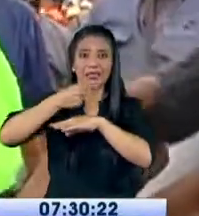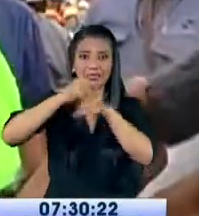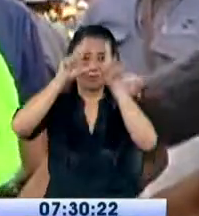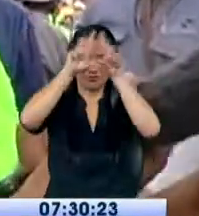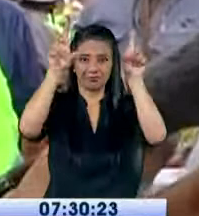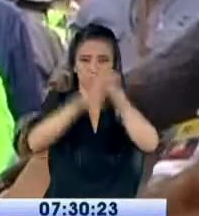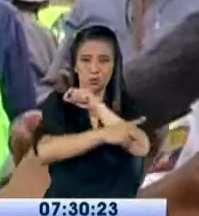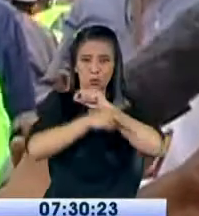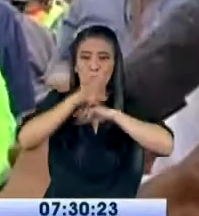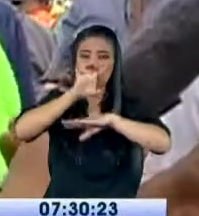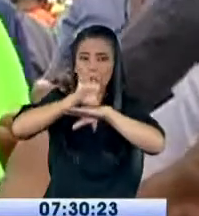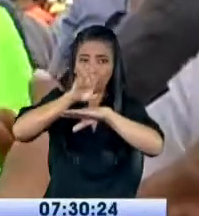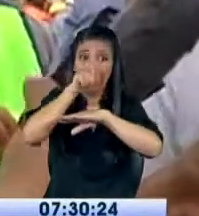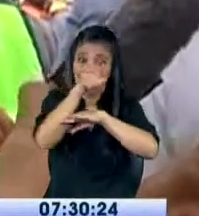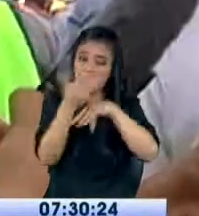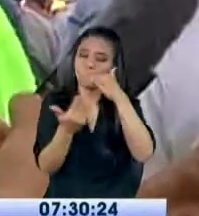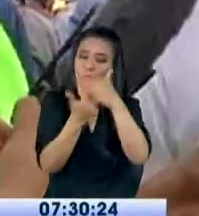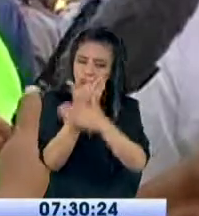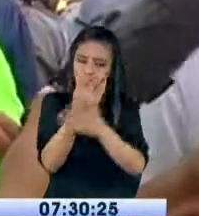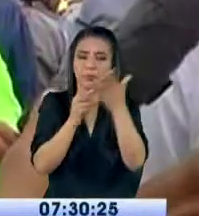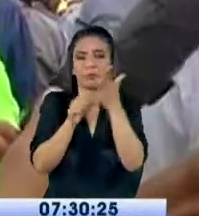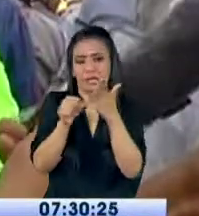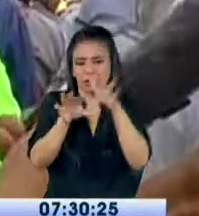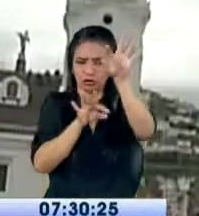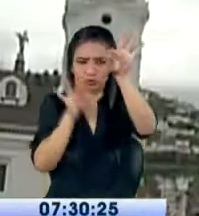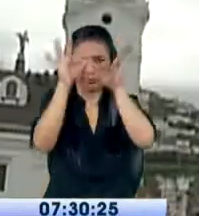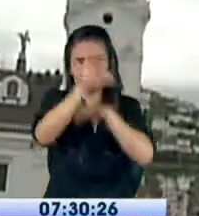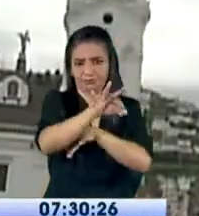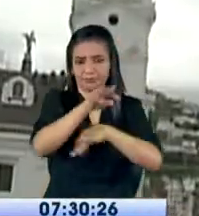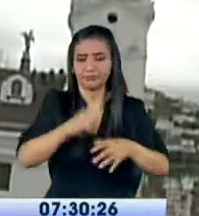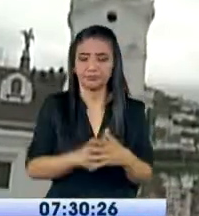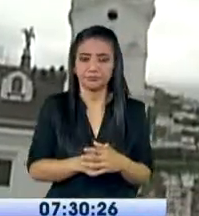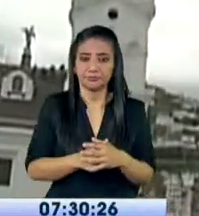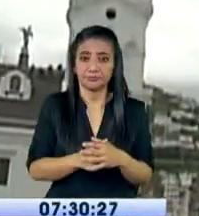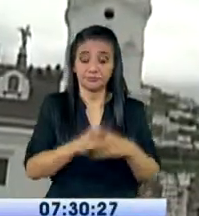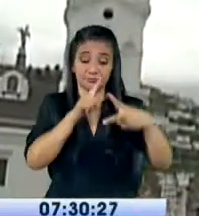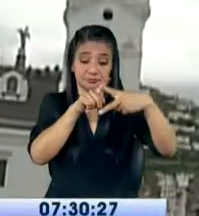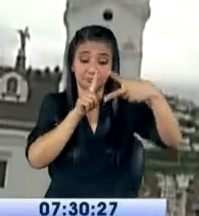Petroecuador, sería designado como nuevo ministro de Hidrocarburos. Se espera que